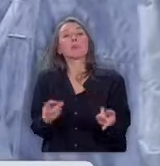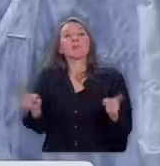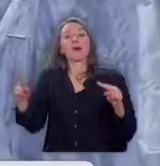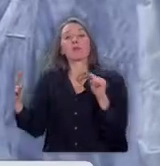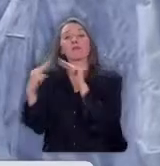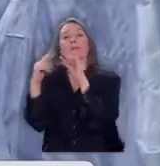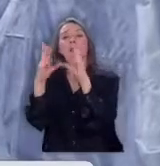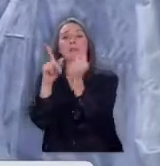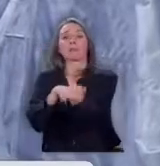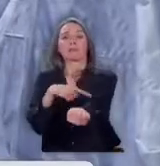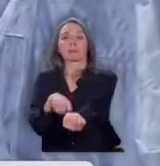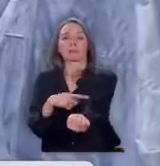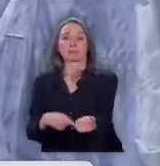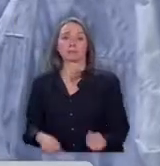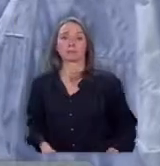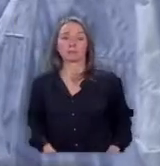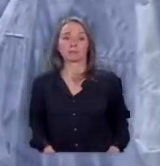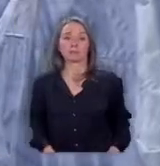sus